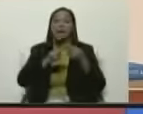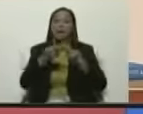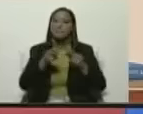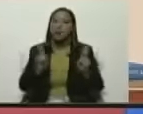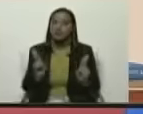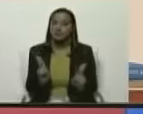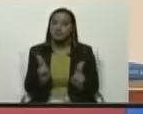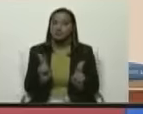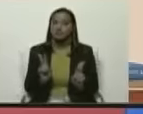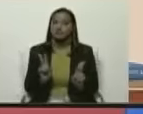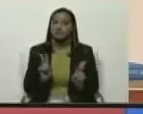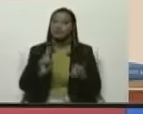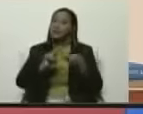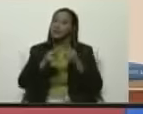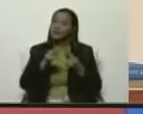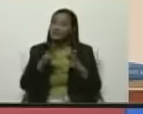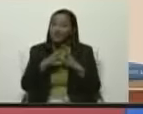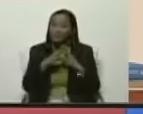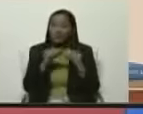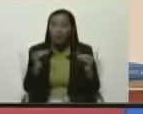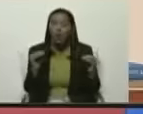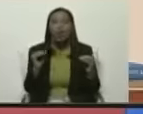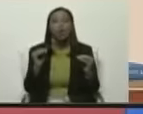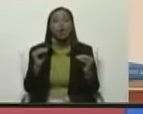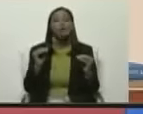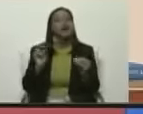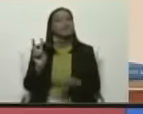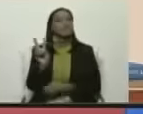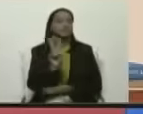de la paz en todo el territorio nacional.